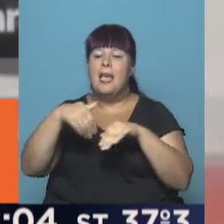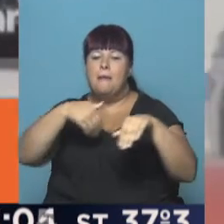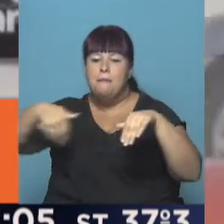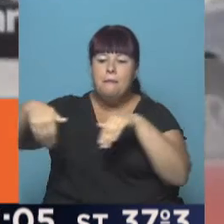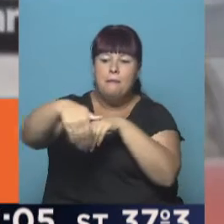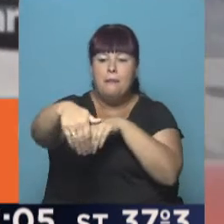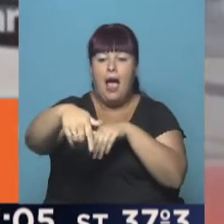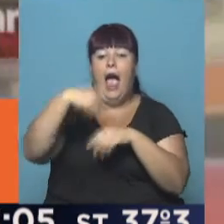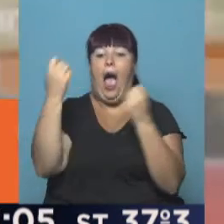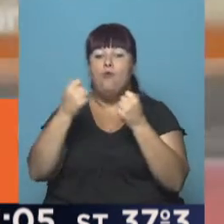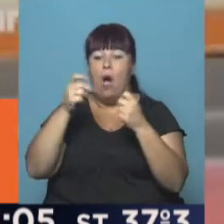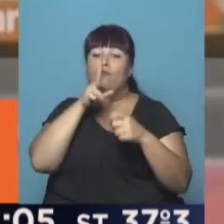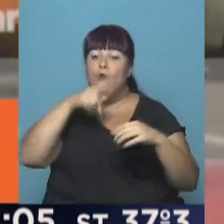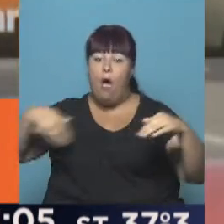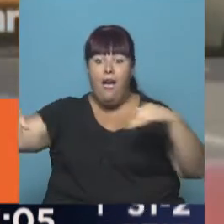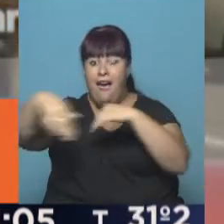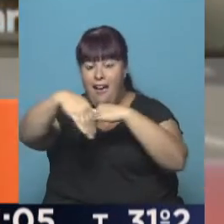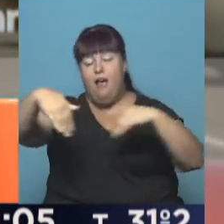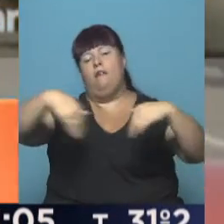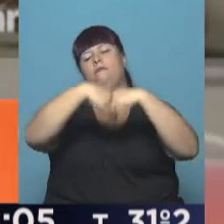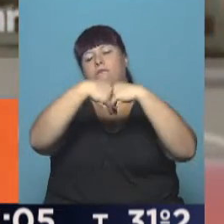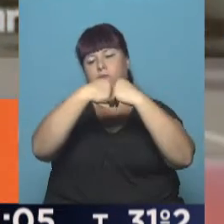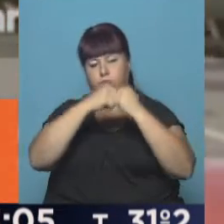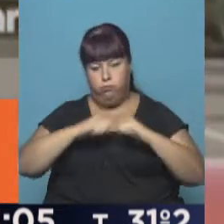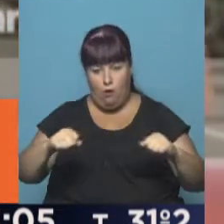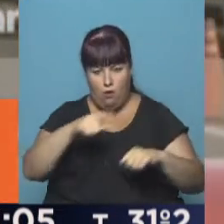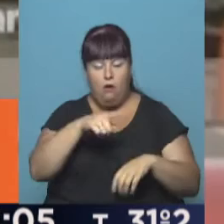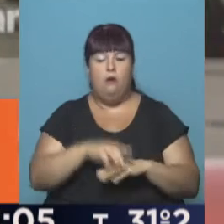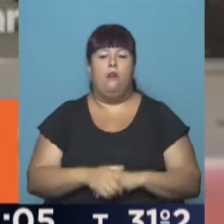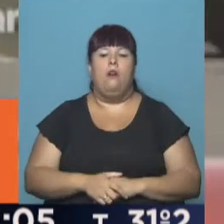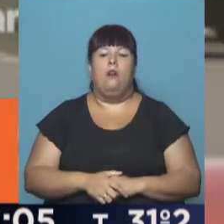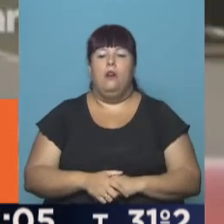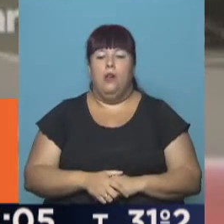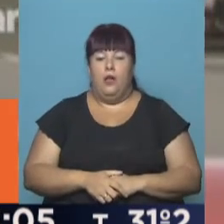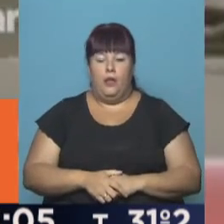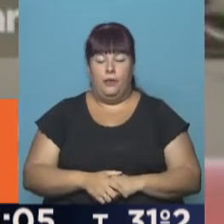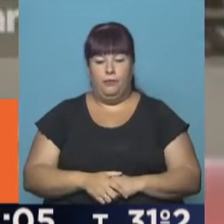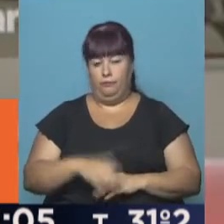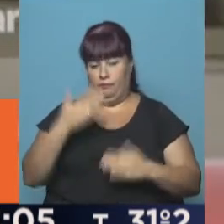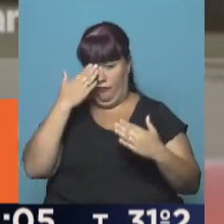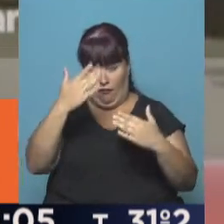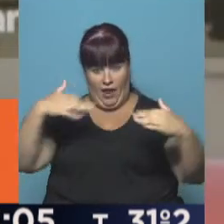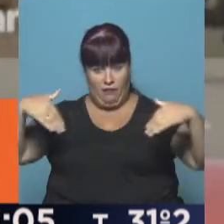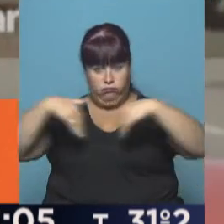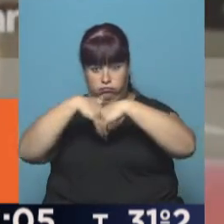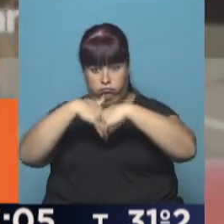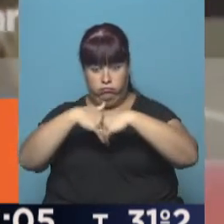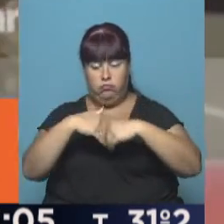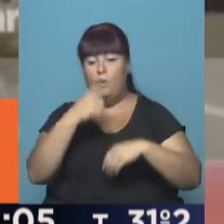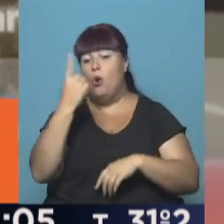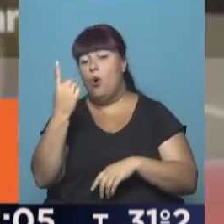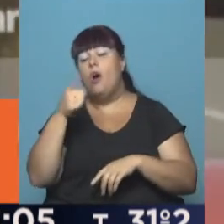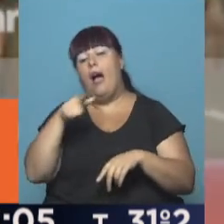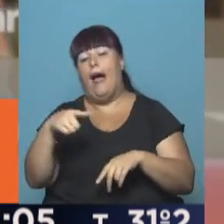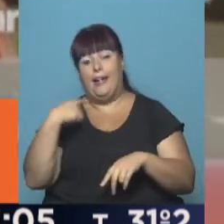a un automóvil en la ruta y ahí se produjo el impacto desde frente a uno de los